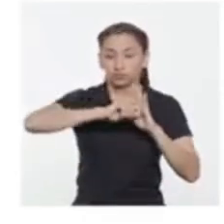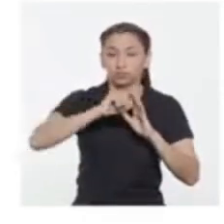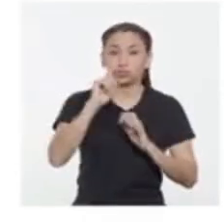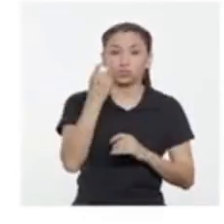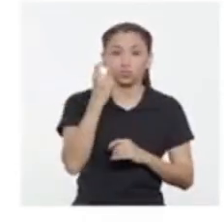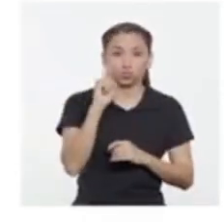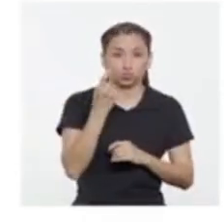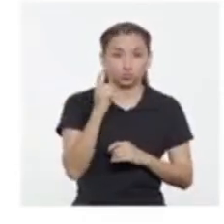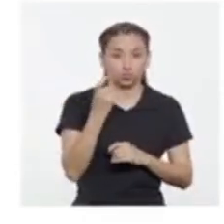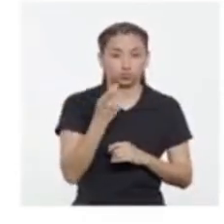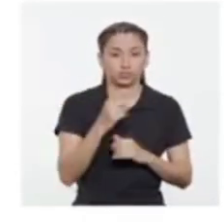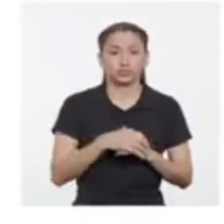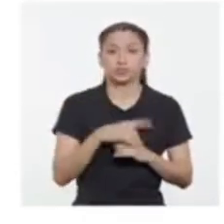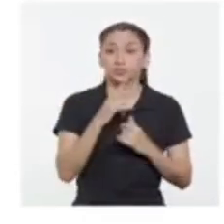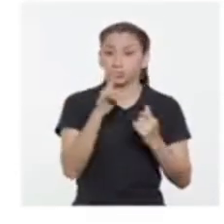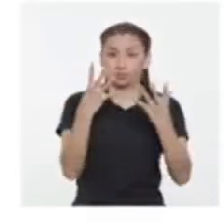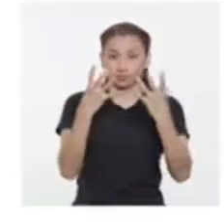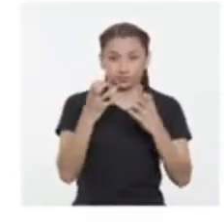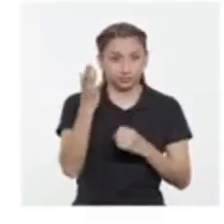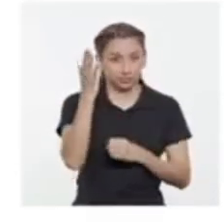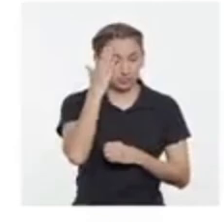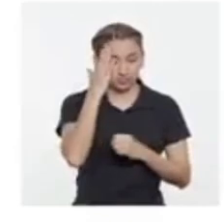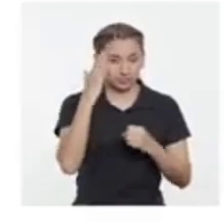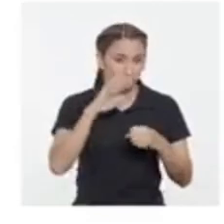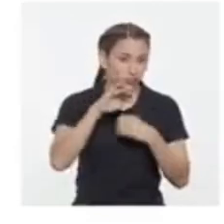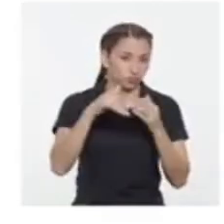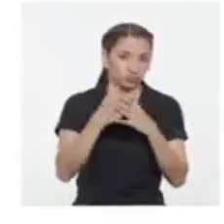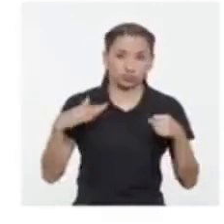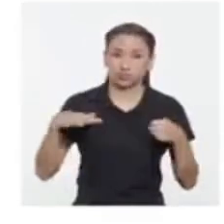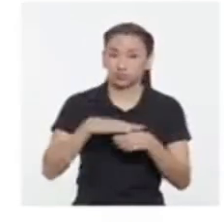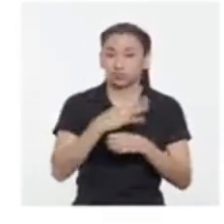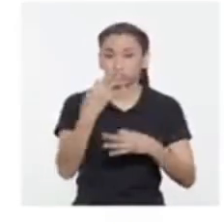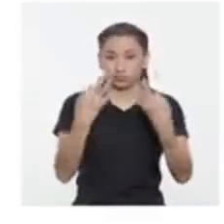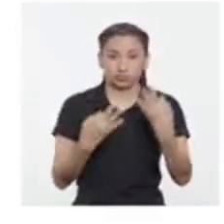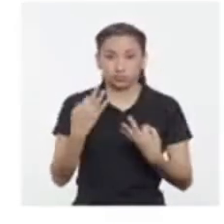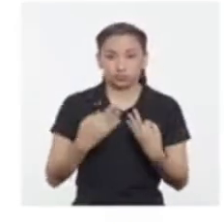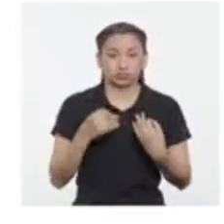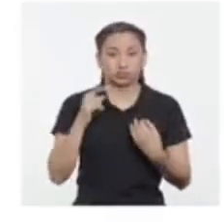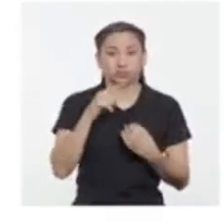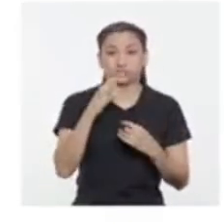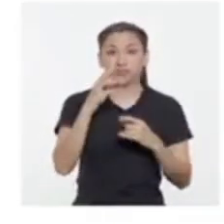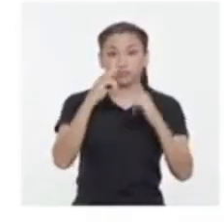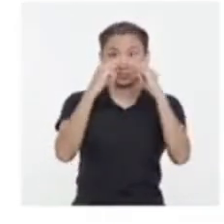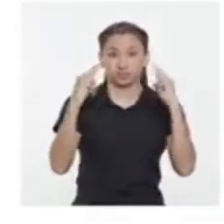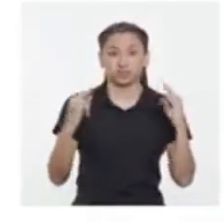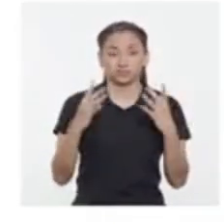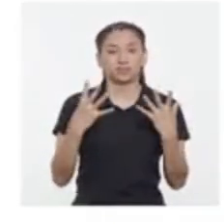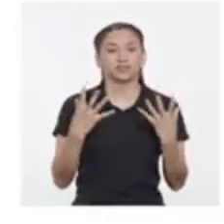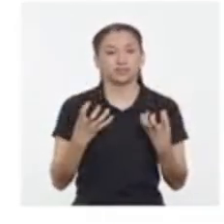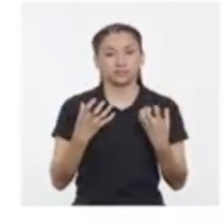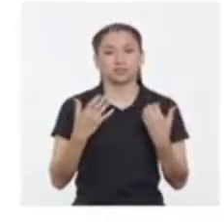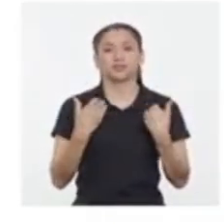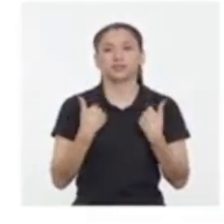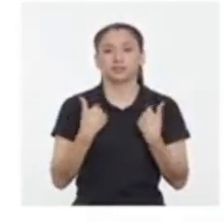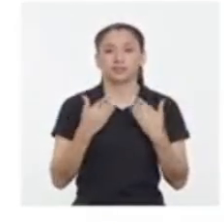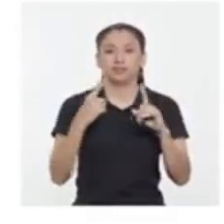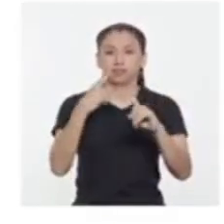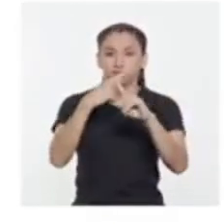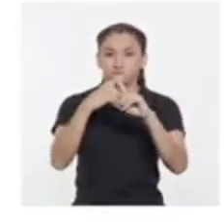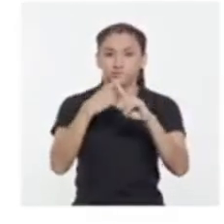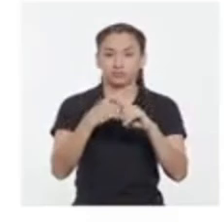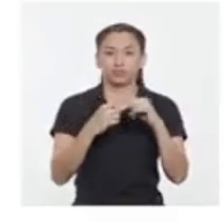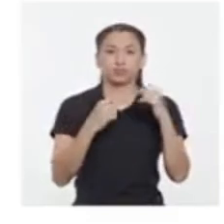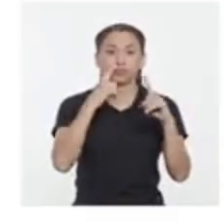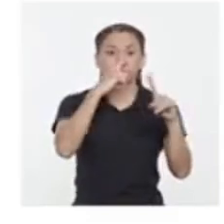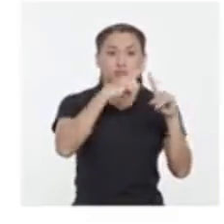a 1 sol cada uno. Para saber cuánto es el presupuesto total para la construcción del fitotoldo, debemos multiplicar la